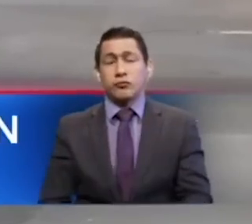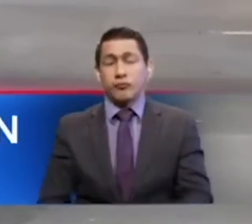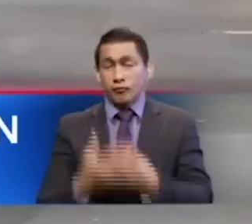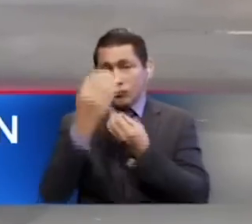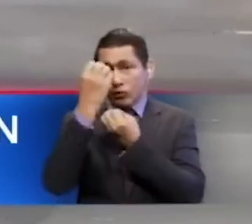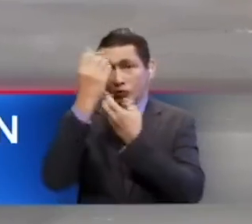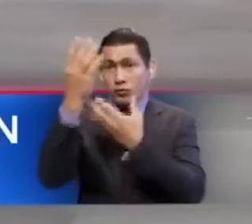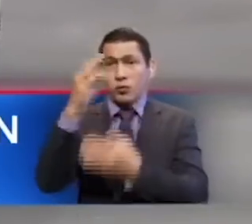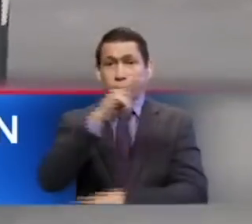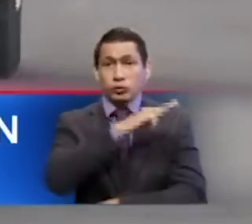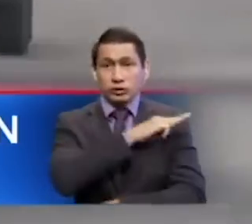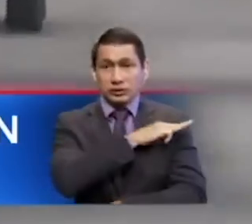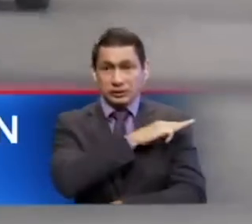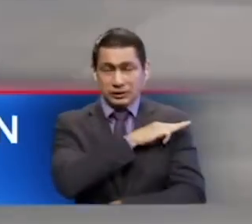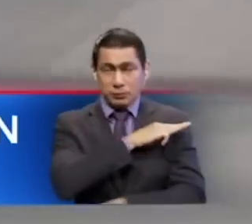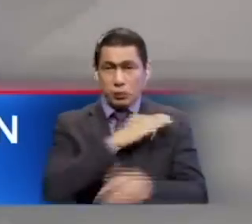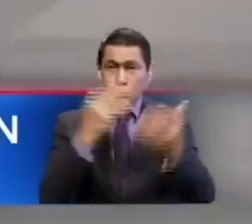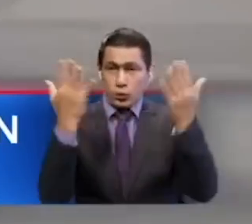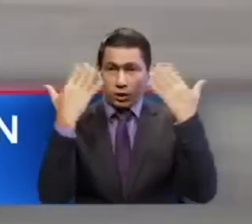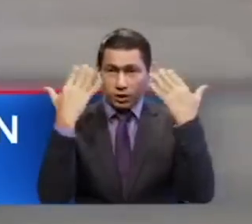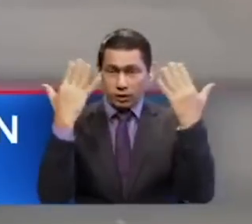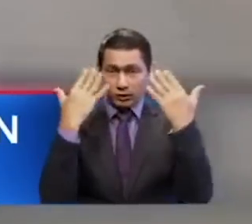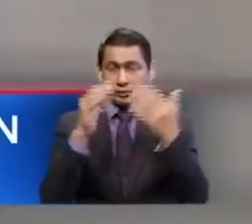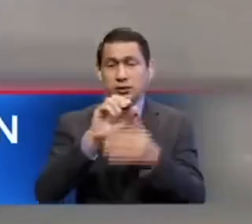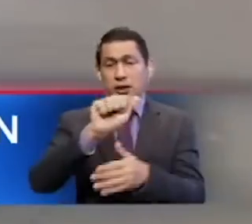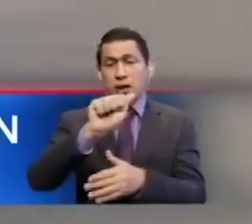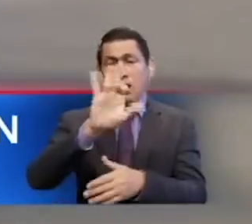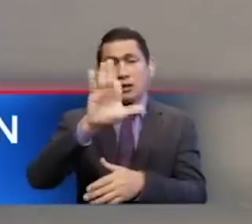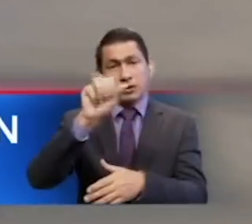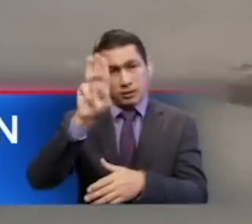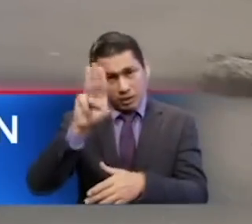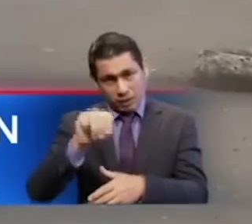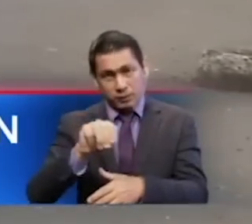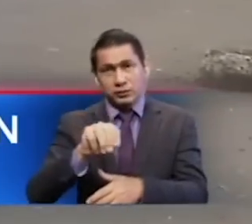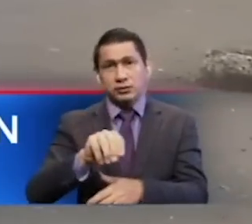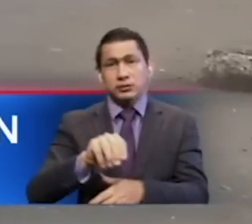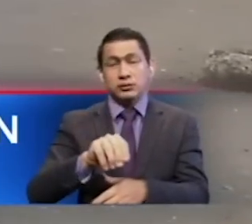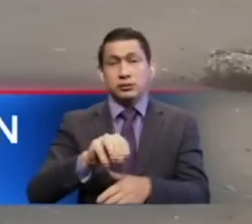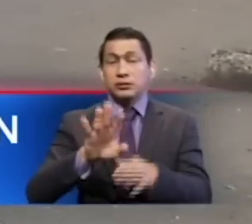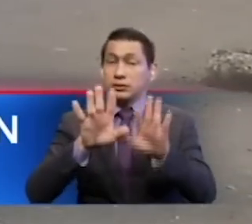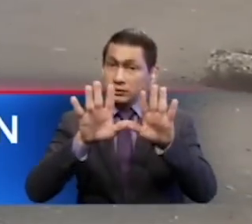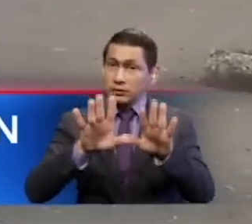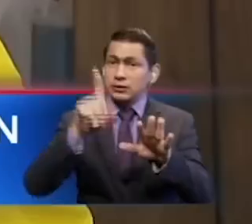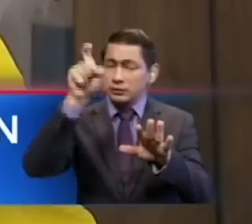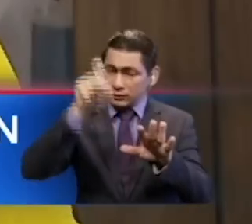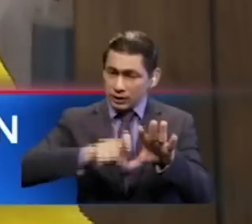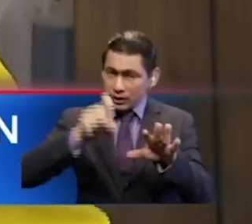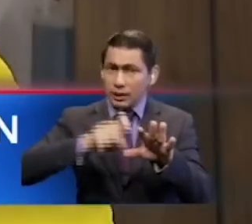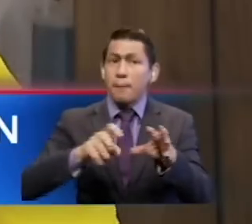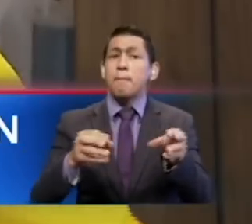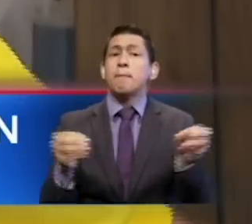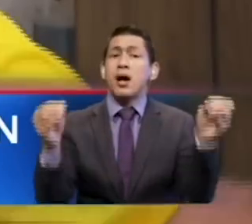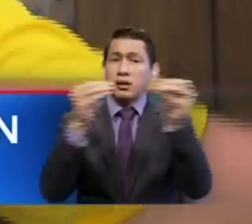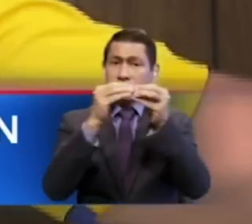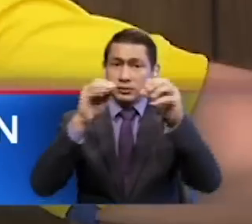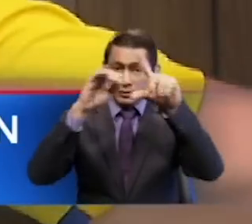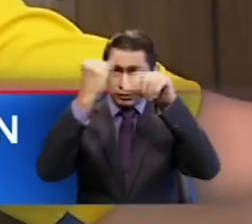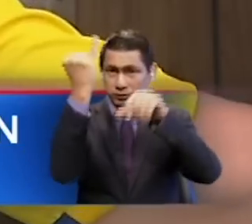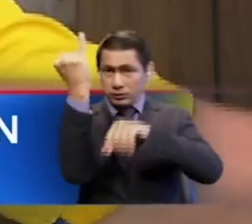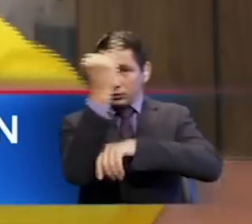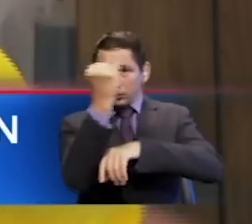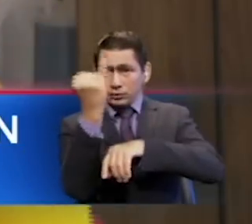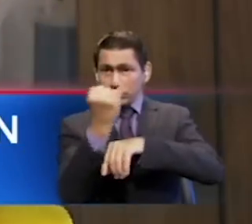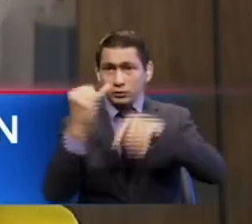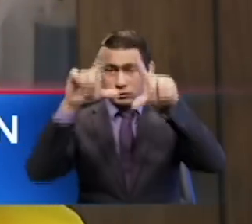como organismo de control a nivel del ATM, más señalética, o sea, no más, que ponga señalética,